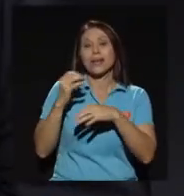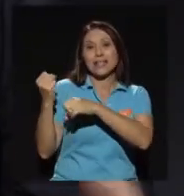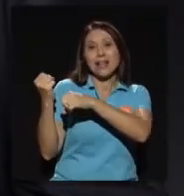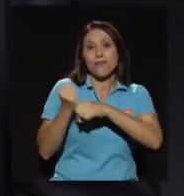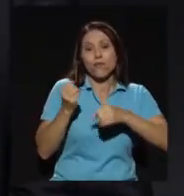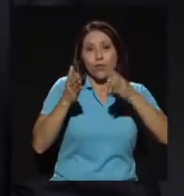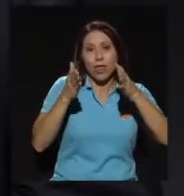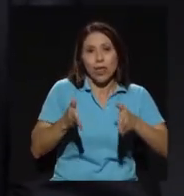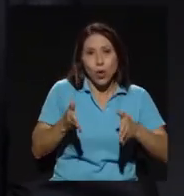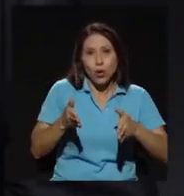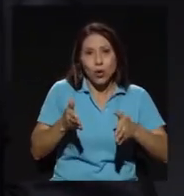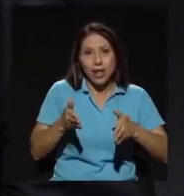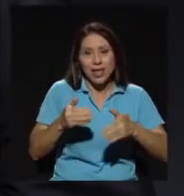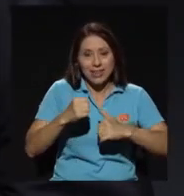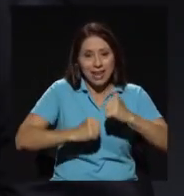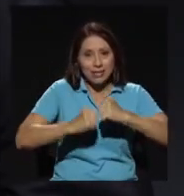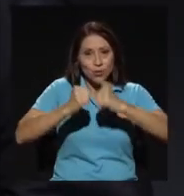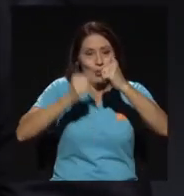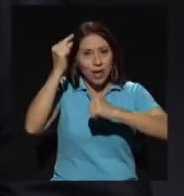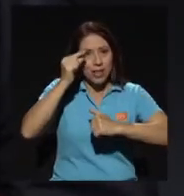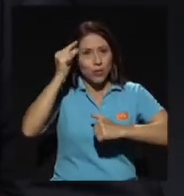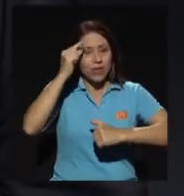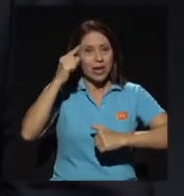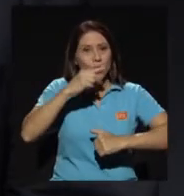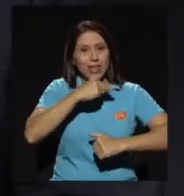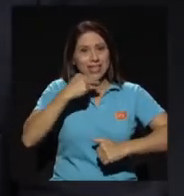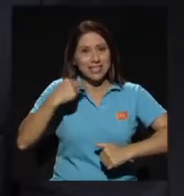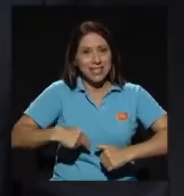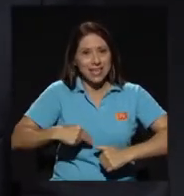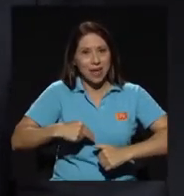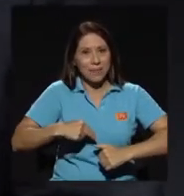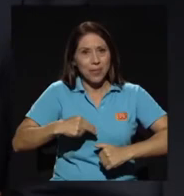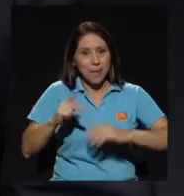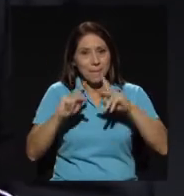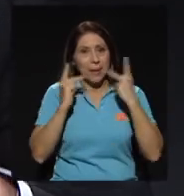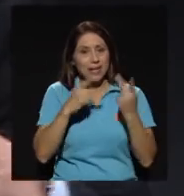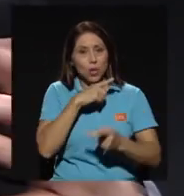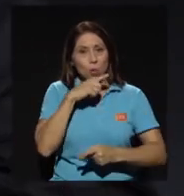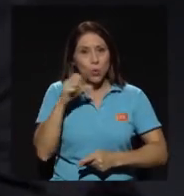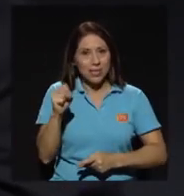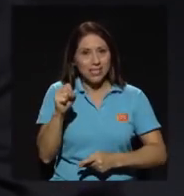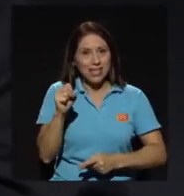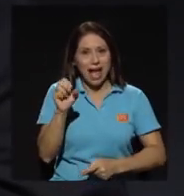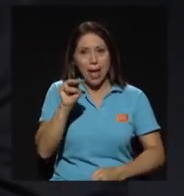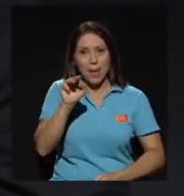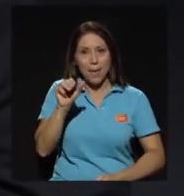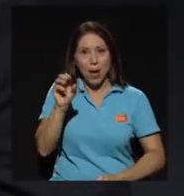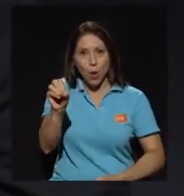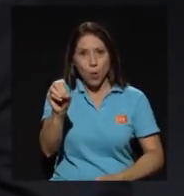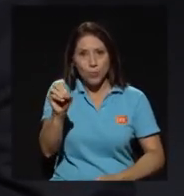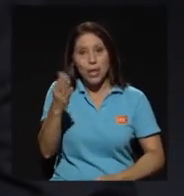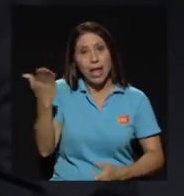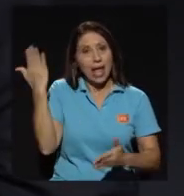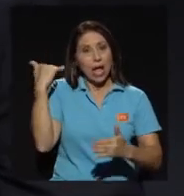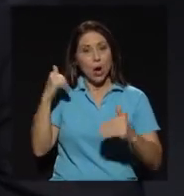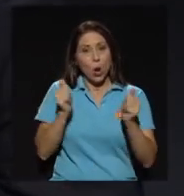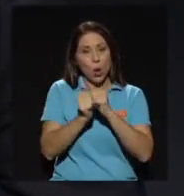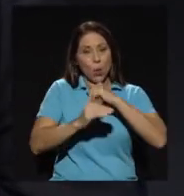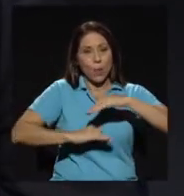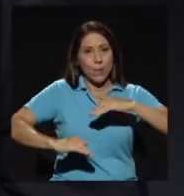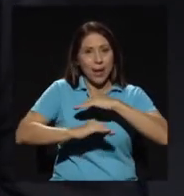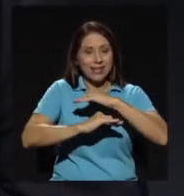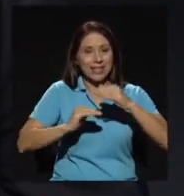la estructura de gobierno de china del partido comunista que lo hizo con base en la unión soviética de ese entonces y